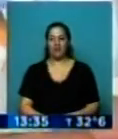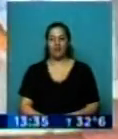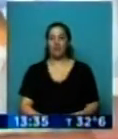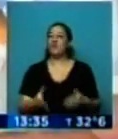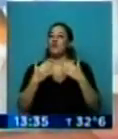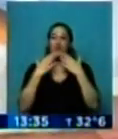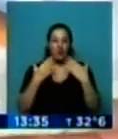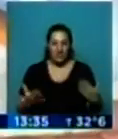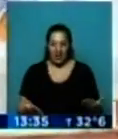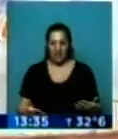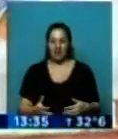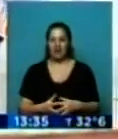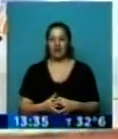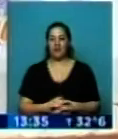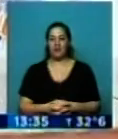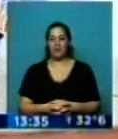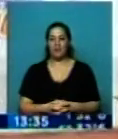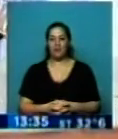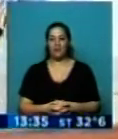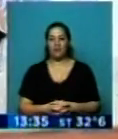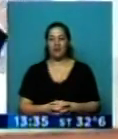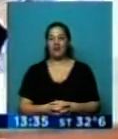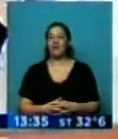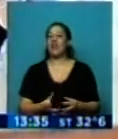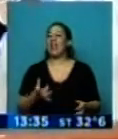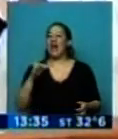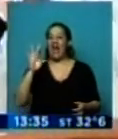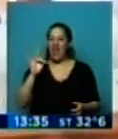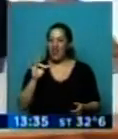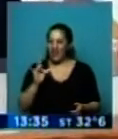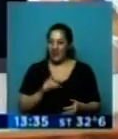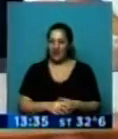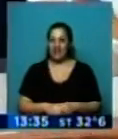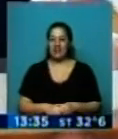Ahí está, mira, está preparado el audio. Es difícil